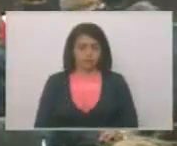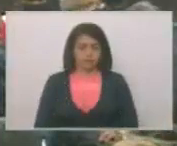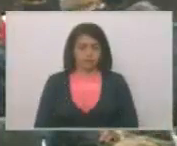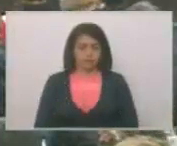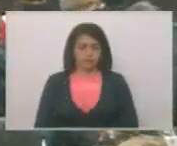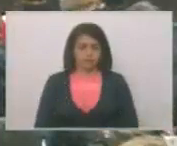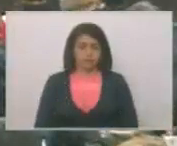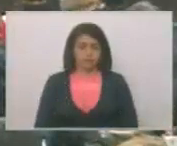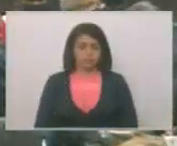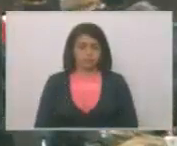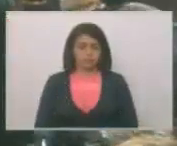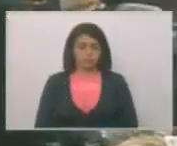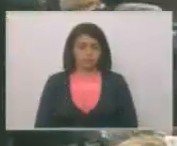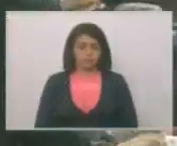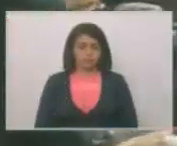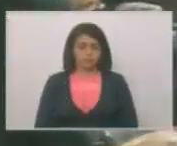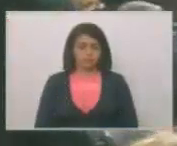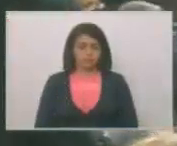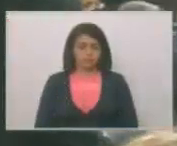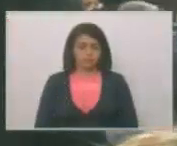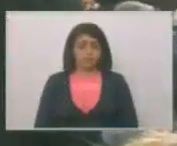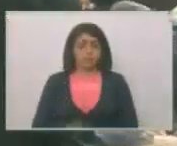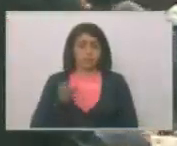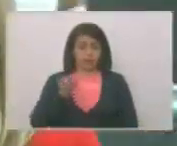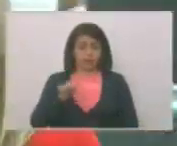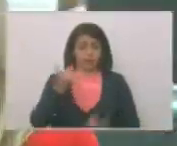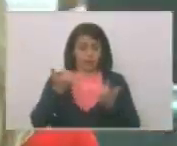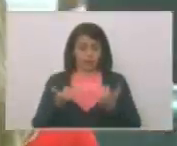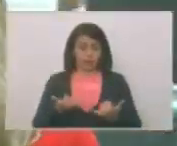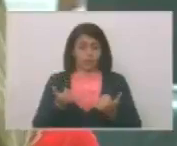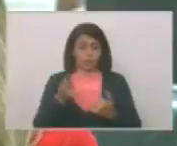Eso es correcto. En ese sentido,